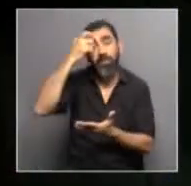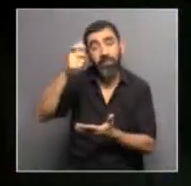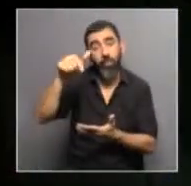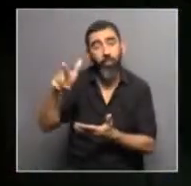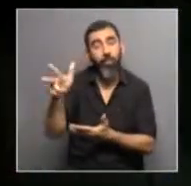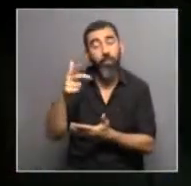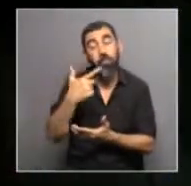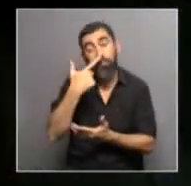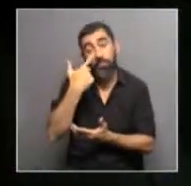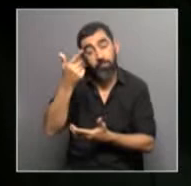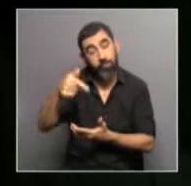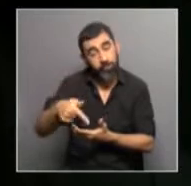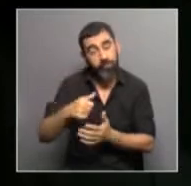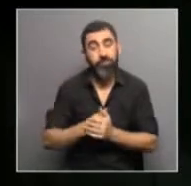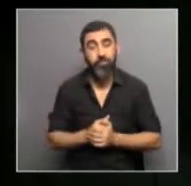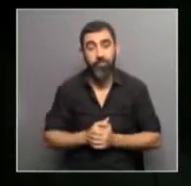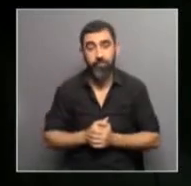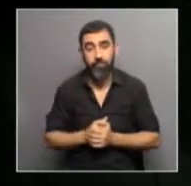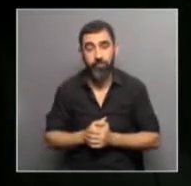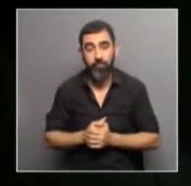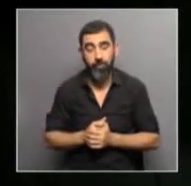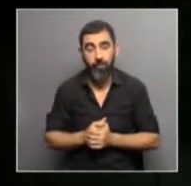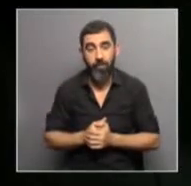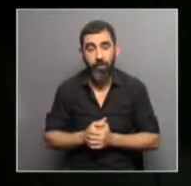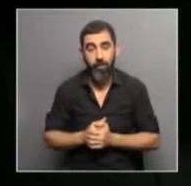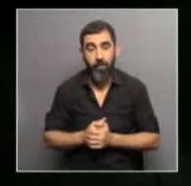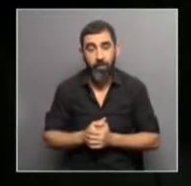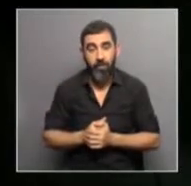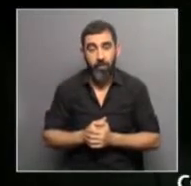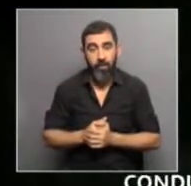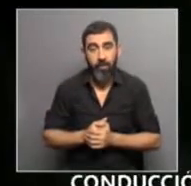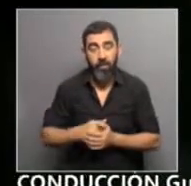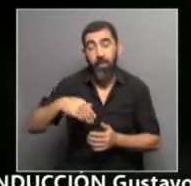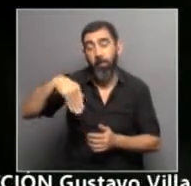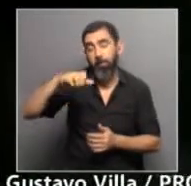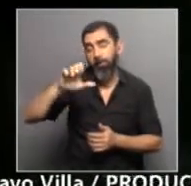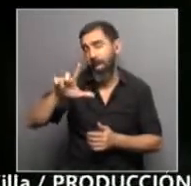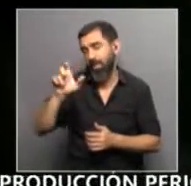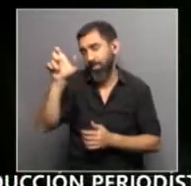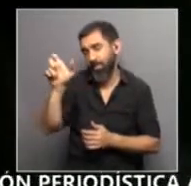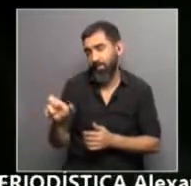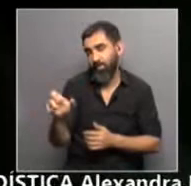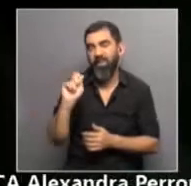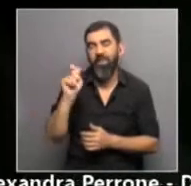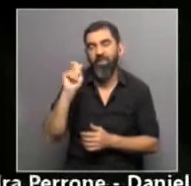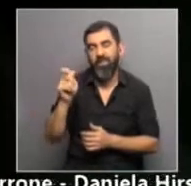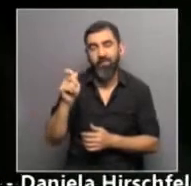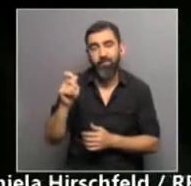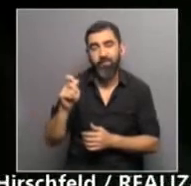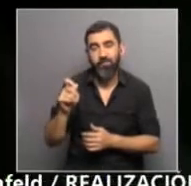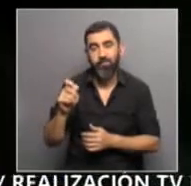video bien interesante, no se lo pierdan. Mel Nuech, Melanie Nuech, pero Mel para todos, es